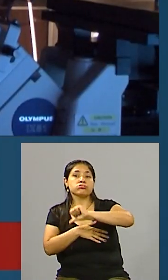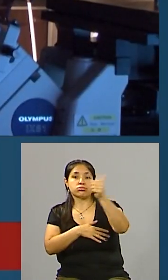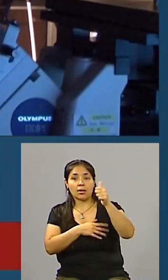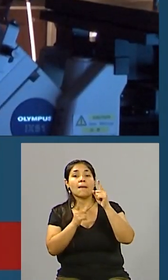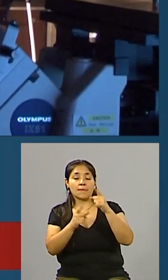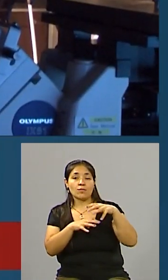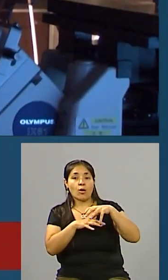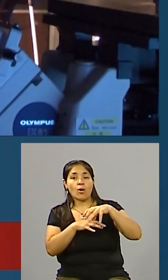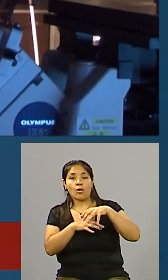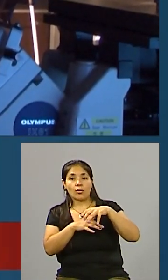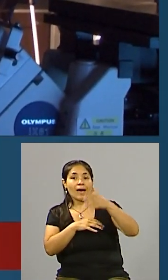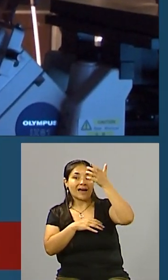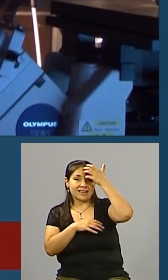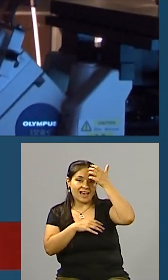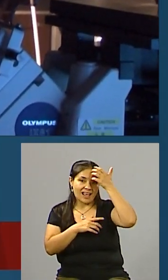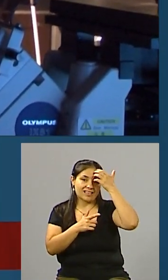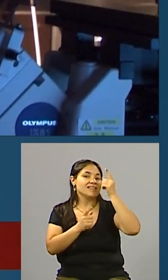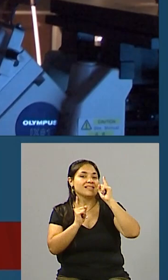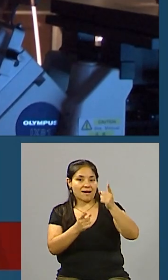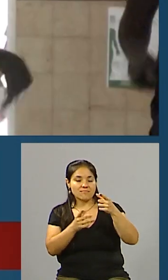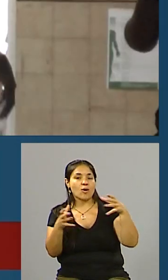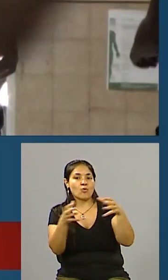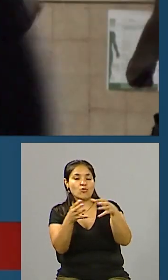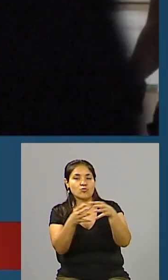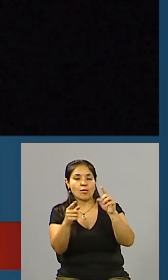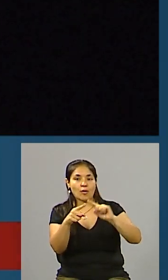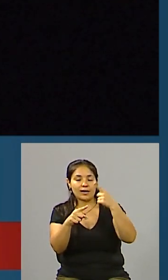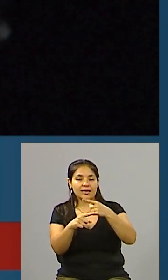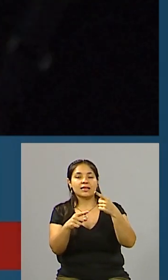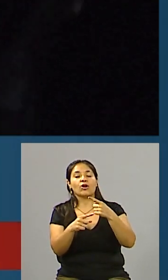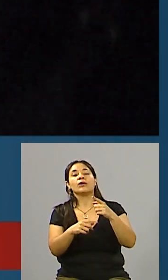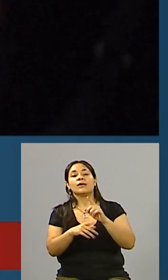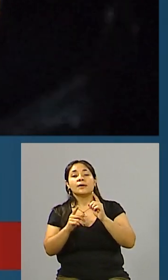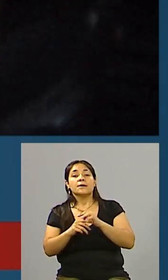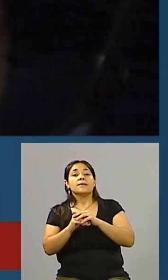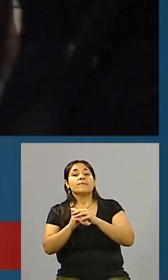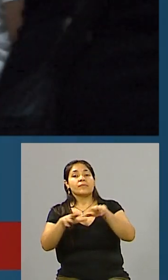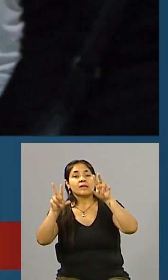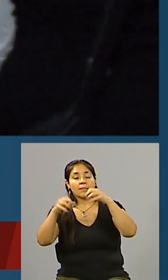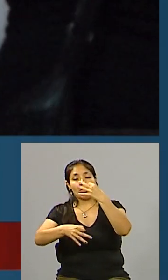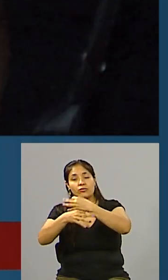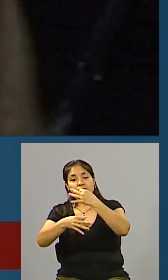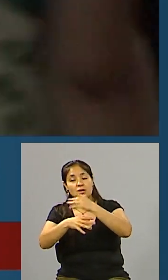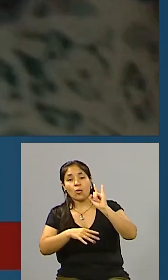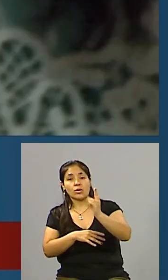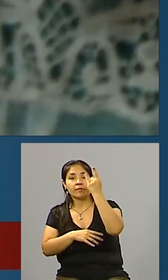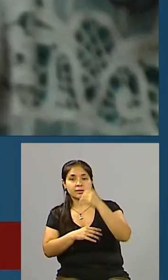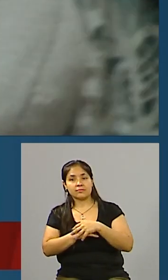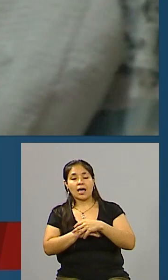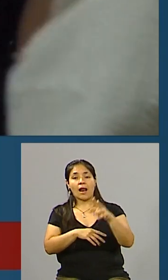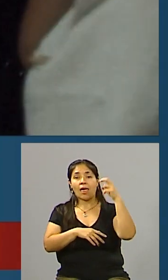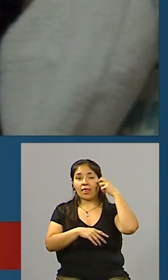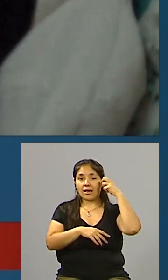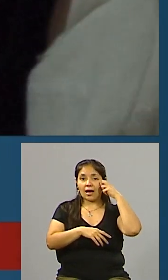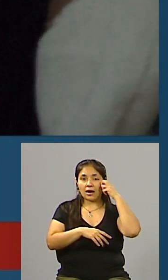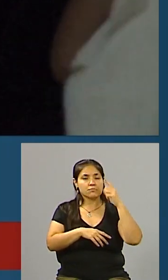el sector de Schiaretti y Randazzo. Pero en el tema de docencia universitaria, el radicalismo siempre ha